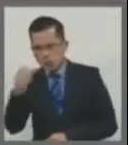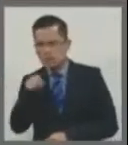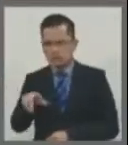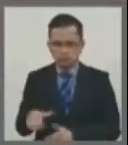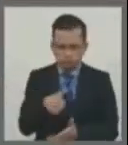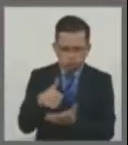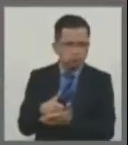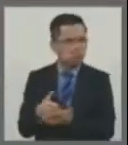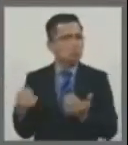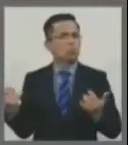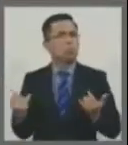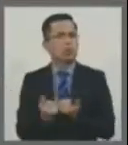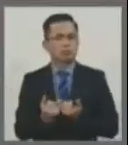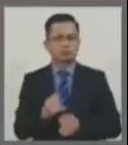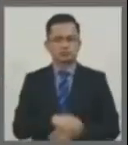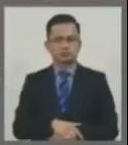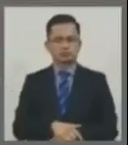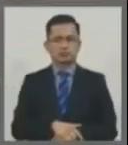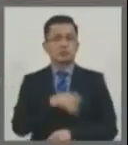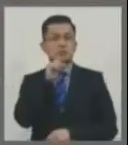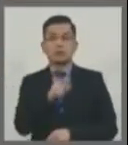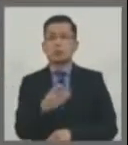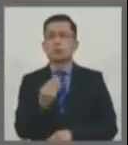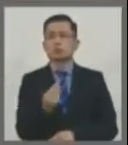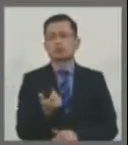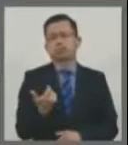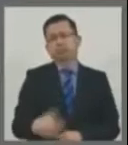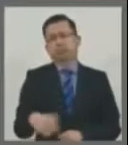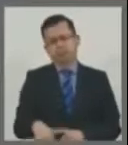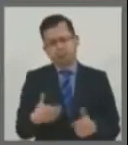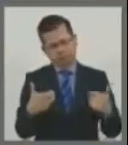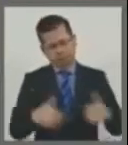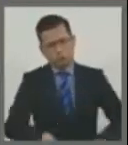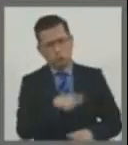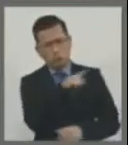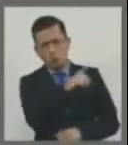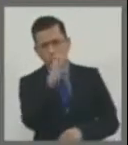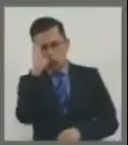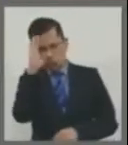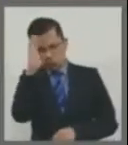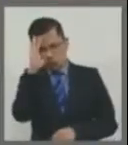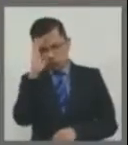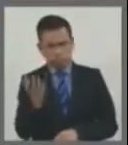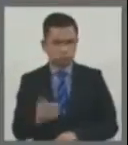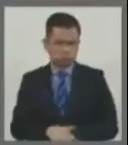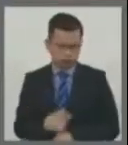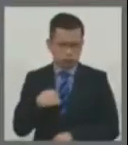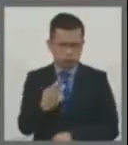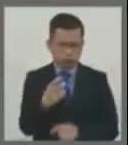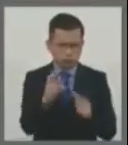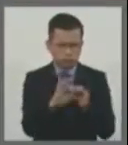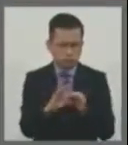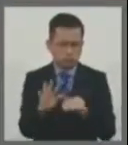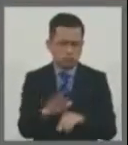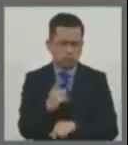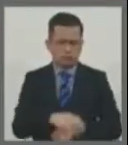rurales. Y un enriquecimiento brutal. ¿Por qué hago este planteamiento?